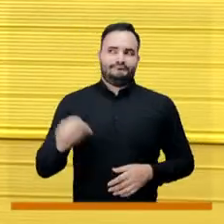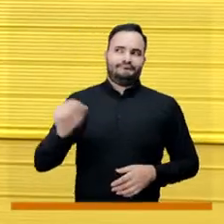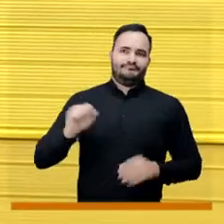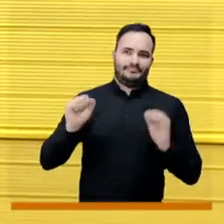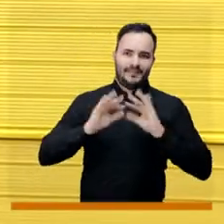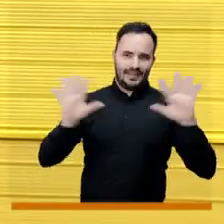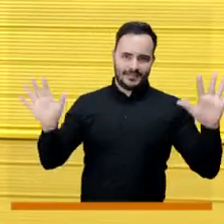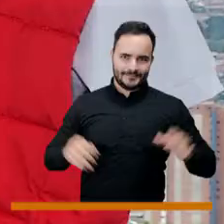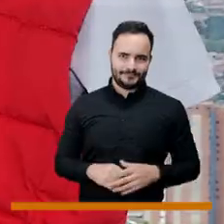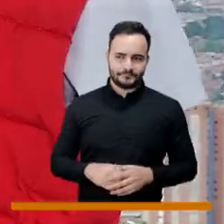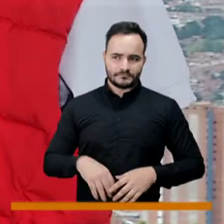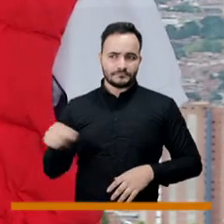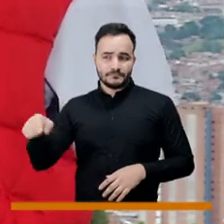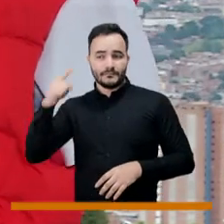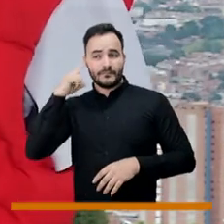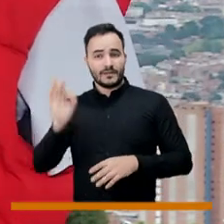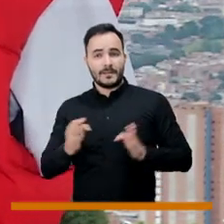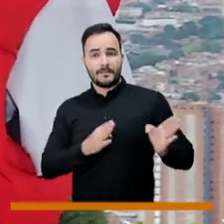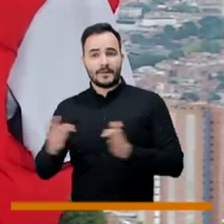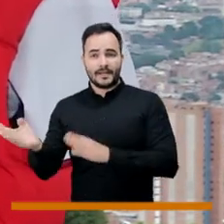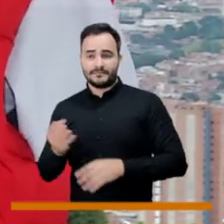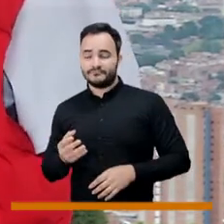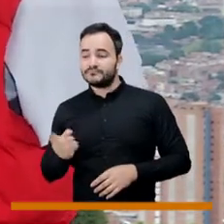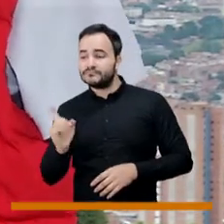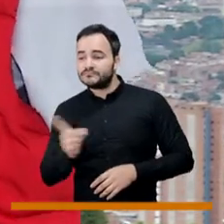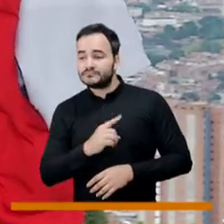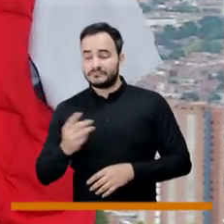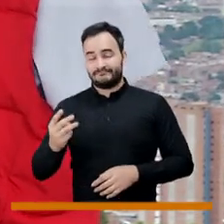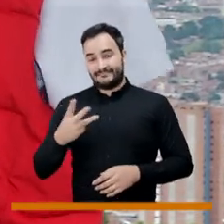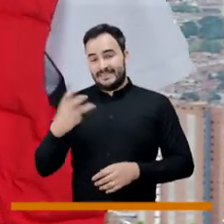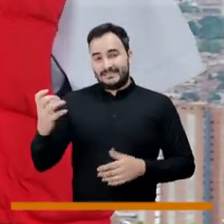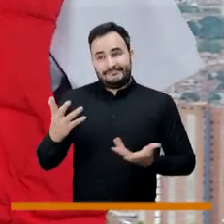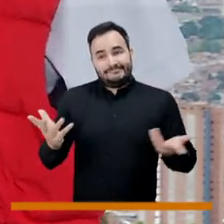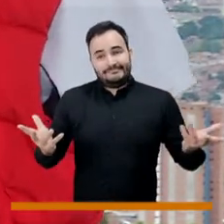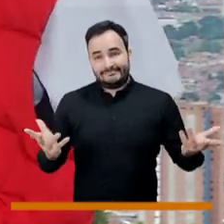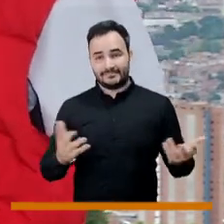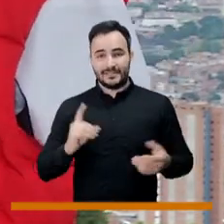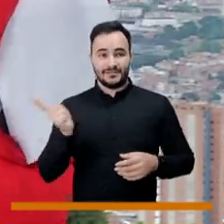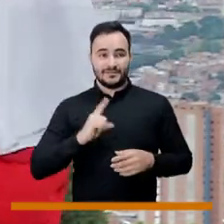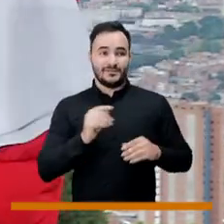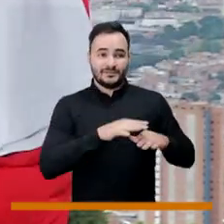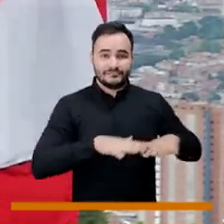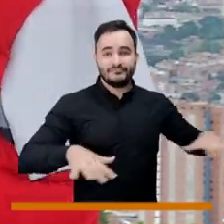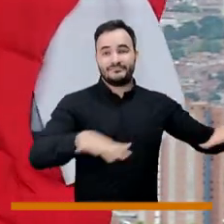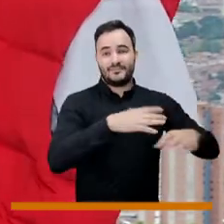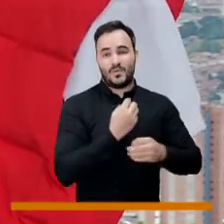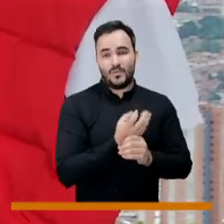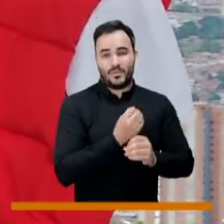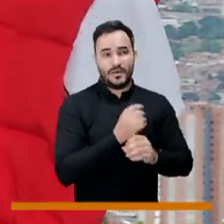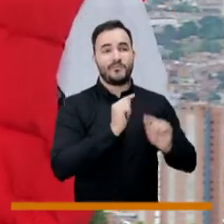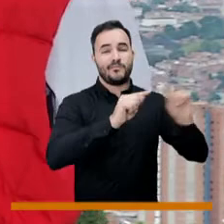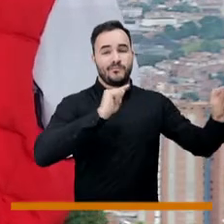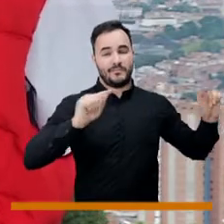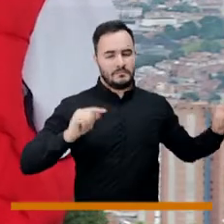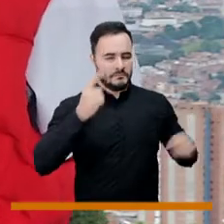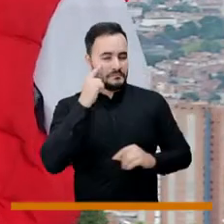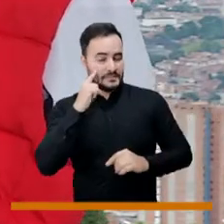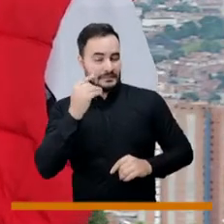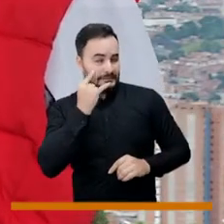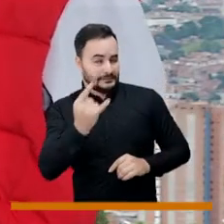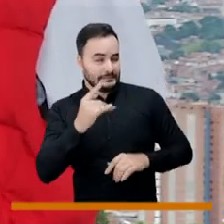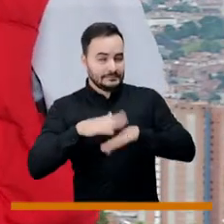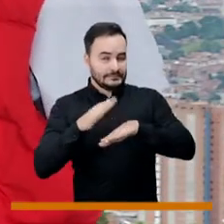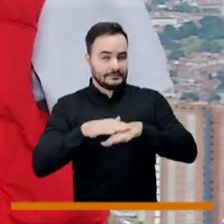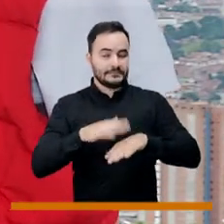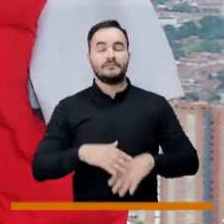niños fuera del programa de hecho está pensado más que para el barrio obviamente no tomamos un repuesto pro también de la comuna mapa no toma va a pasar mira esta